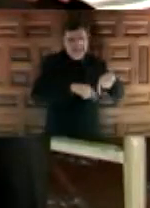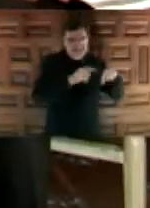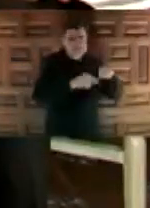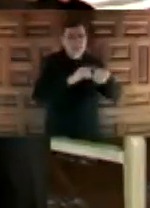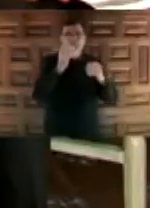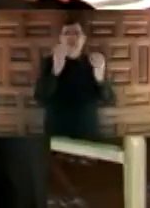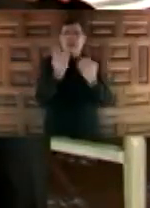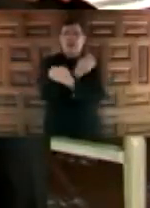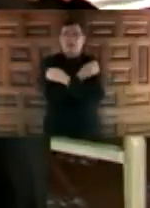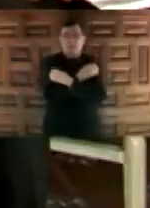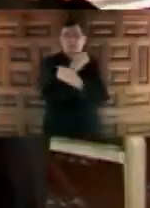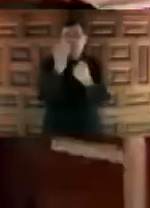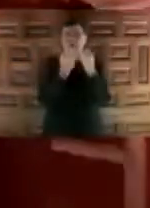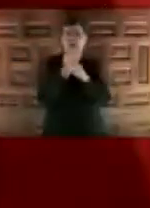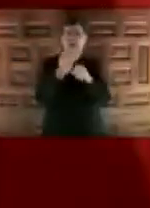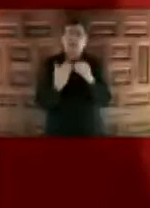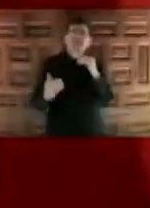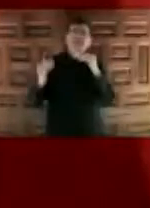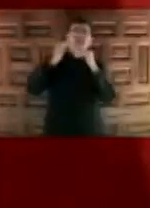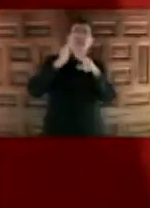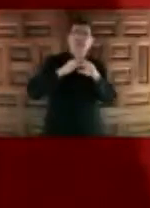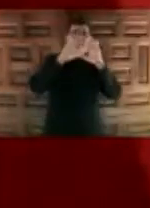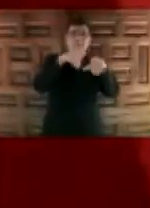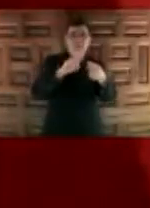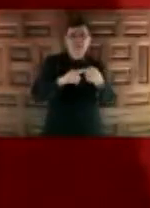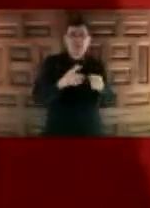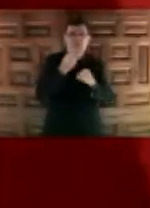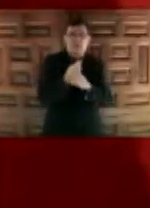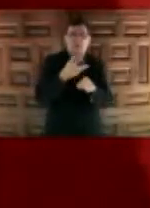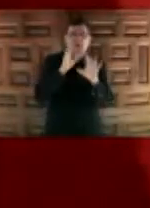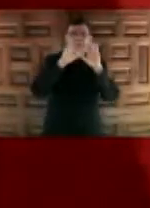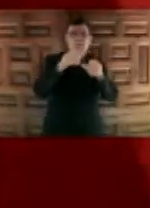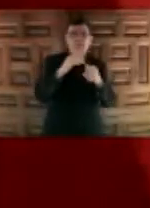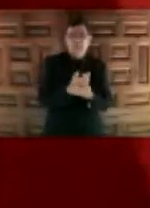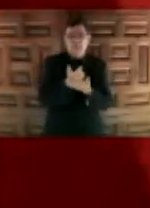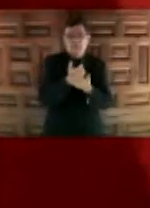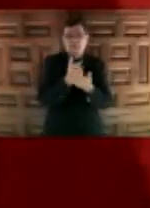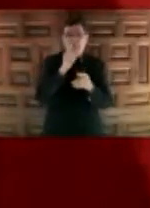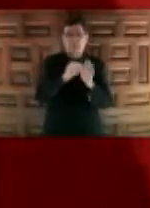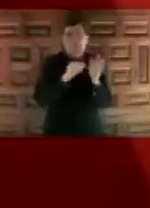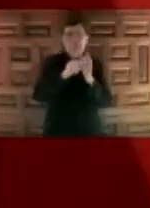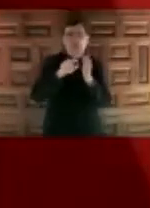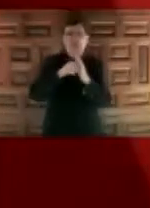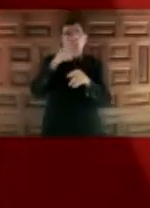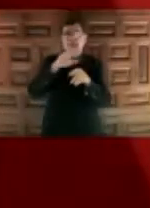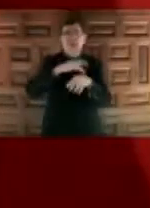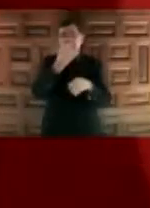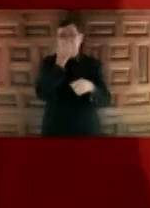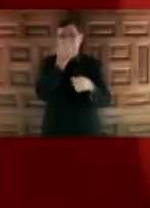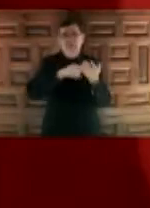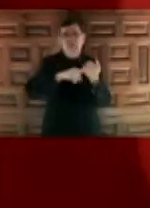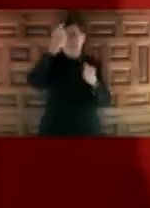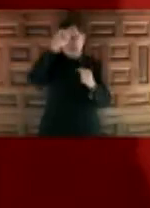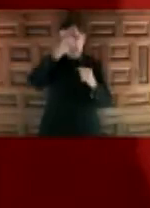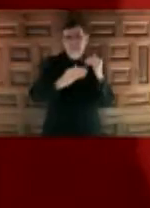de educación superior a estudiantes por conceptos de inscripción, reinscripción y cuotas escolares ordinarias en los programas educativos de